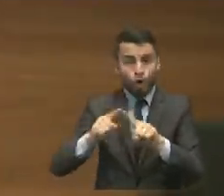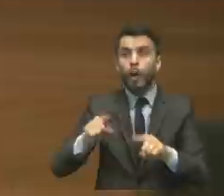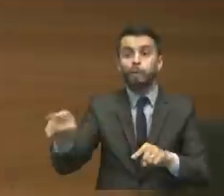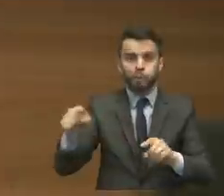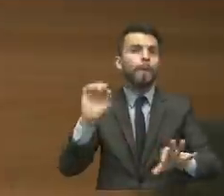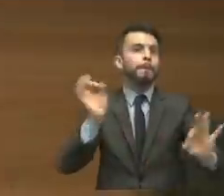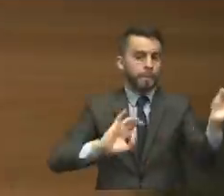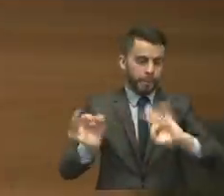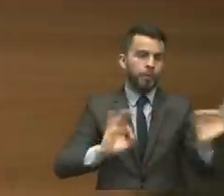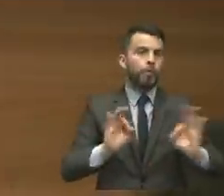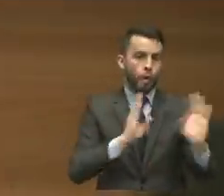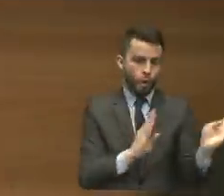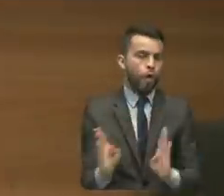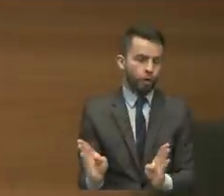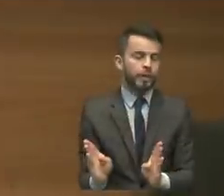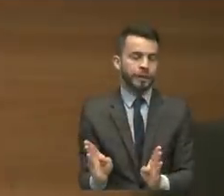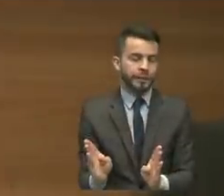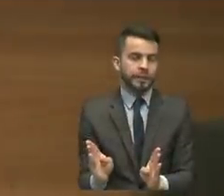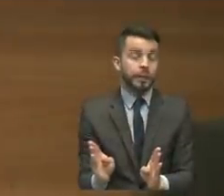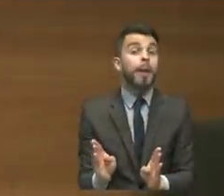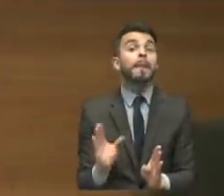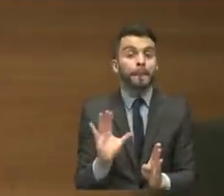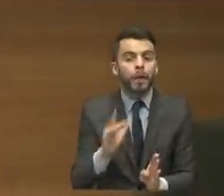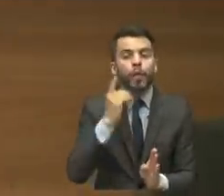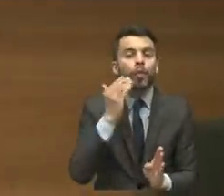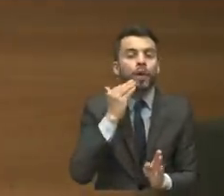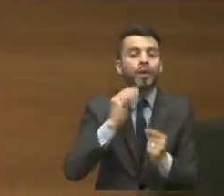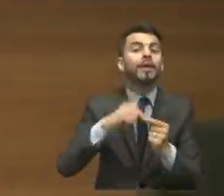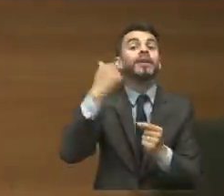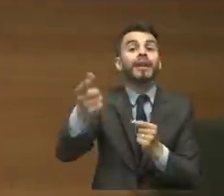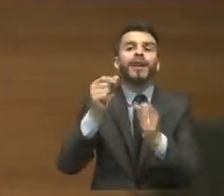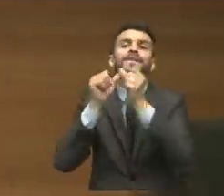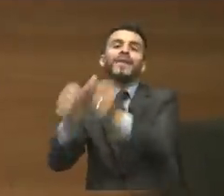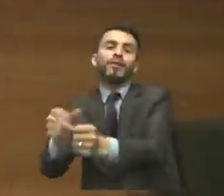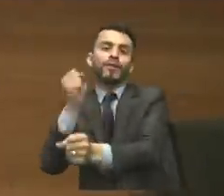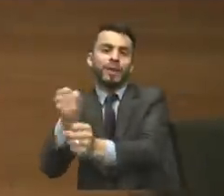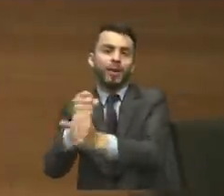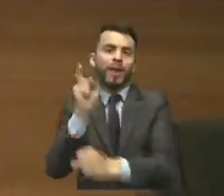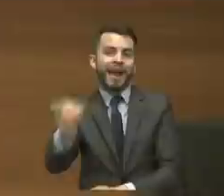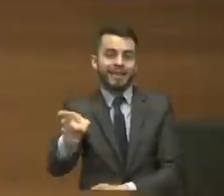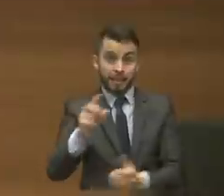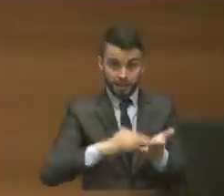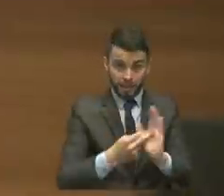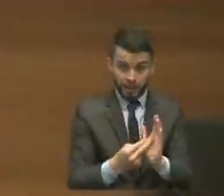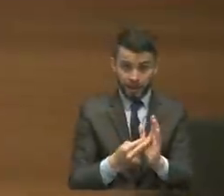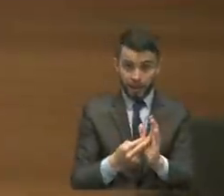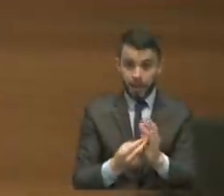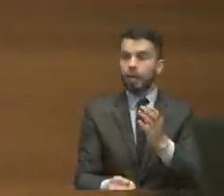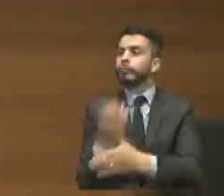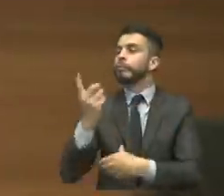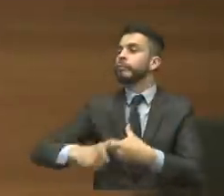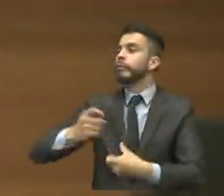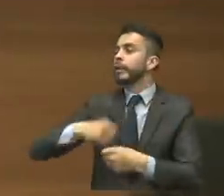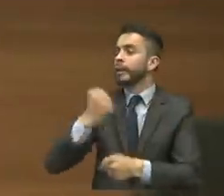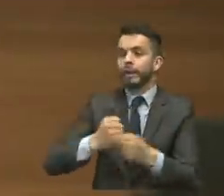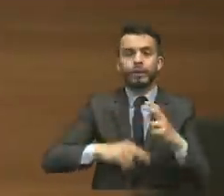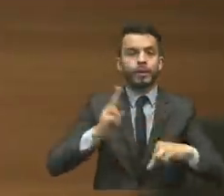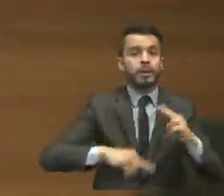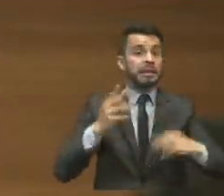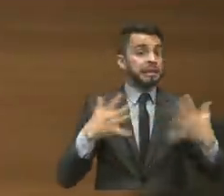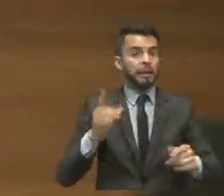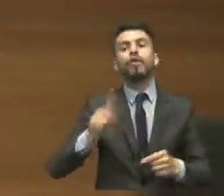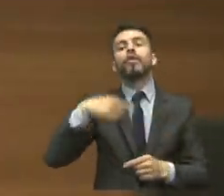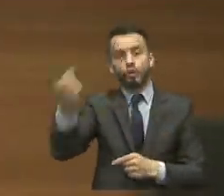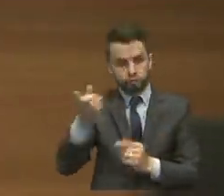prestar de manera organizada. Pero esos ya serán empleos permanentes, no fruto de la obra, sino permanentes a lo largo del corredor.